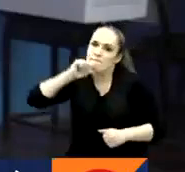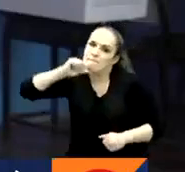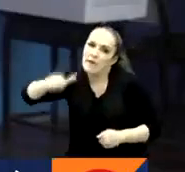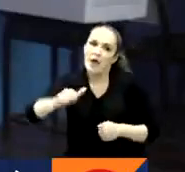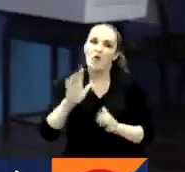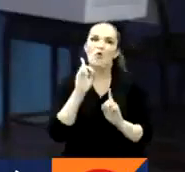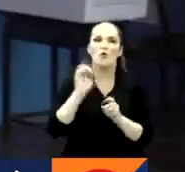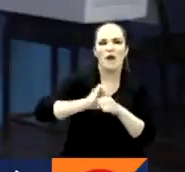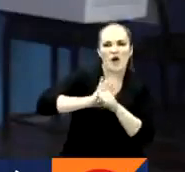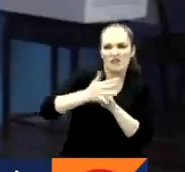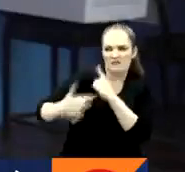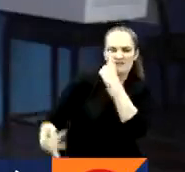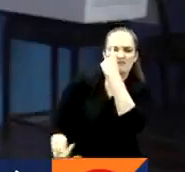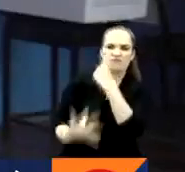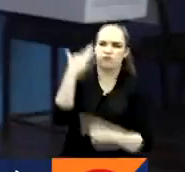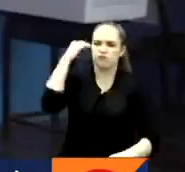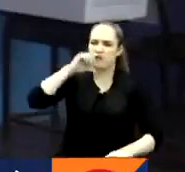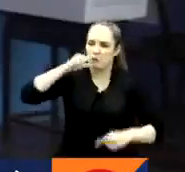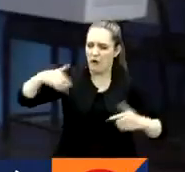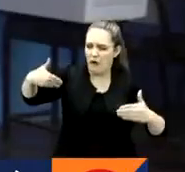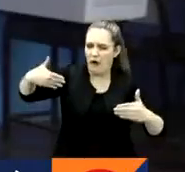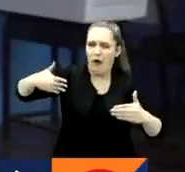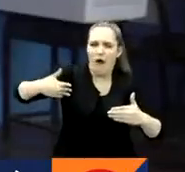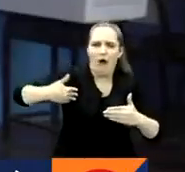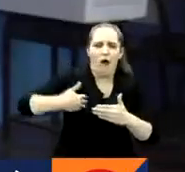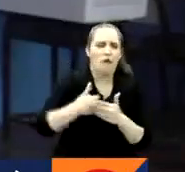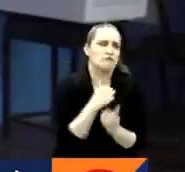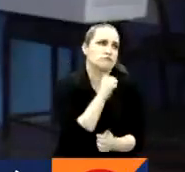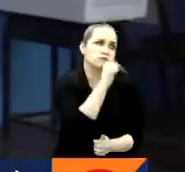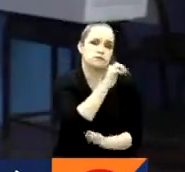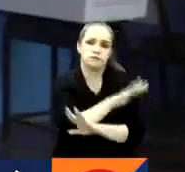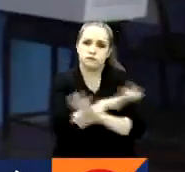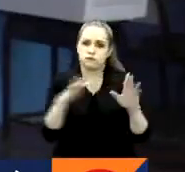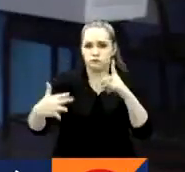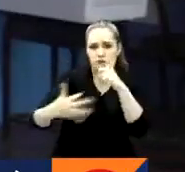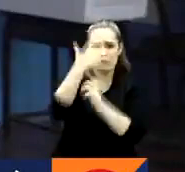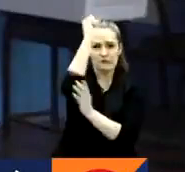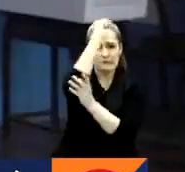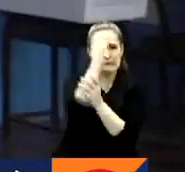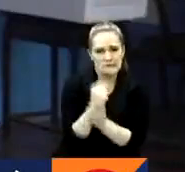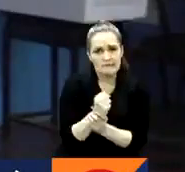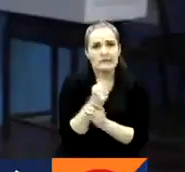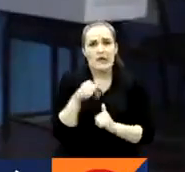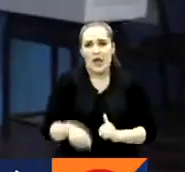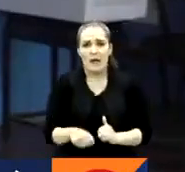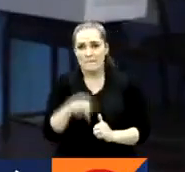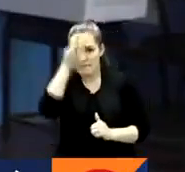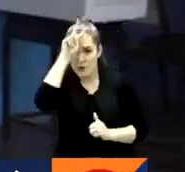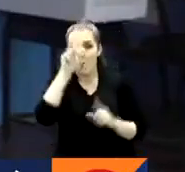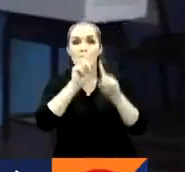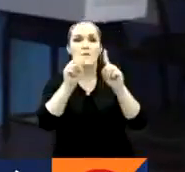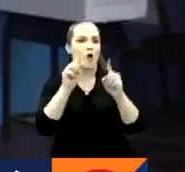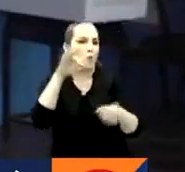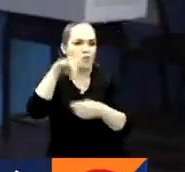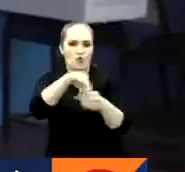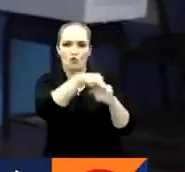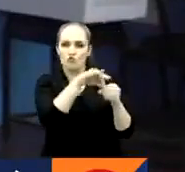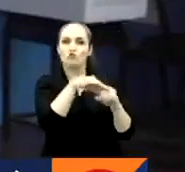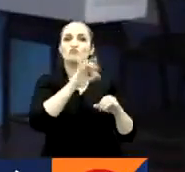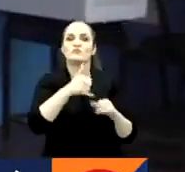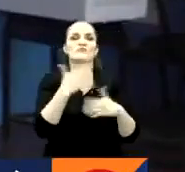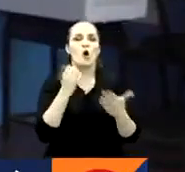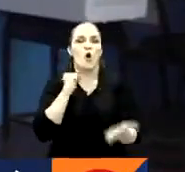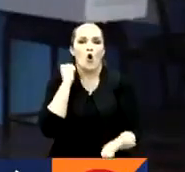que ha afectado al Perú por la pandemia del coronavirus, se han implementado protocolos de bioseguridad, como por ejemplo el